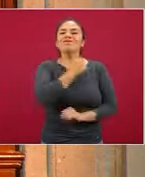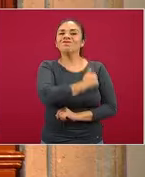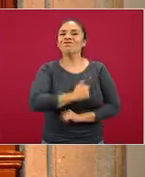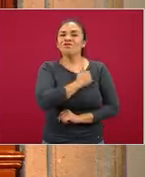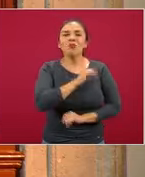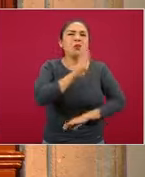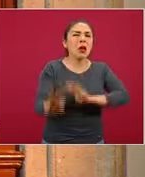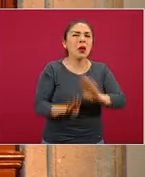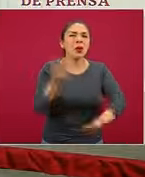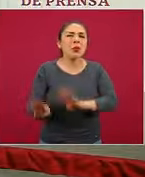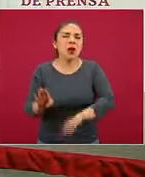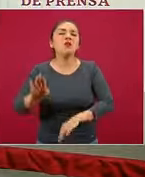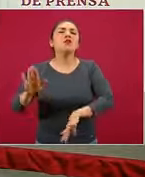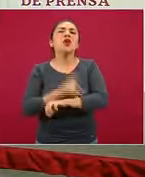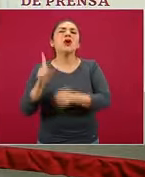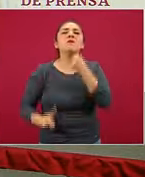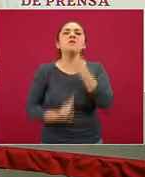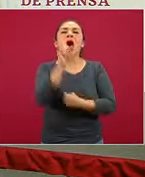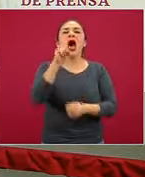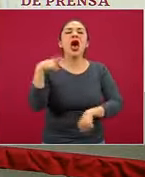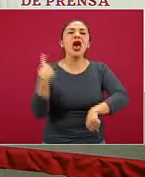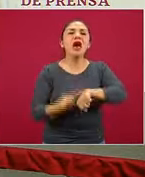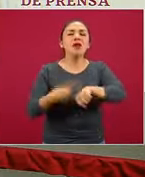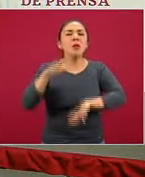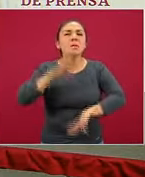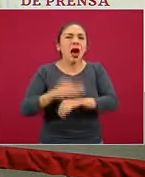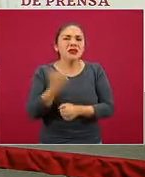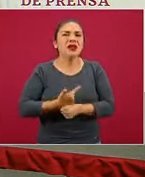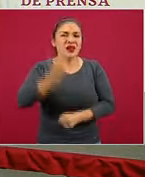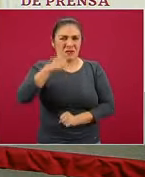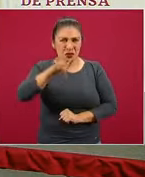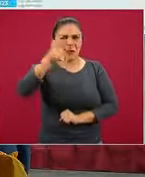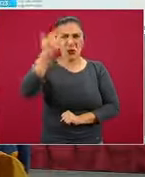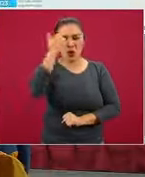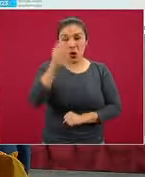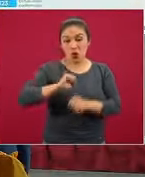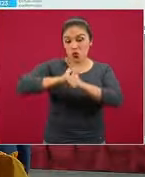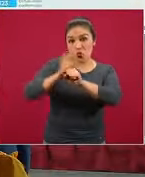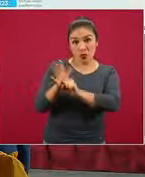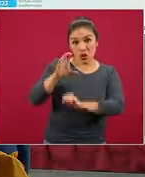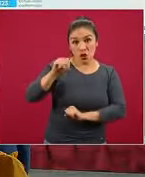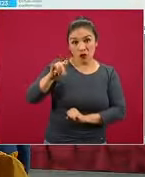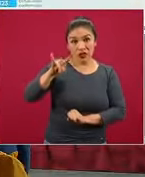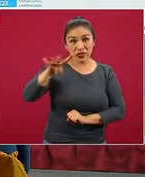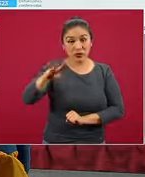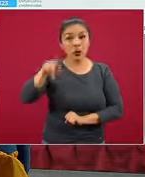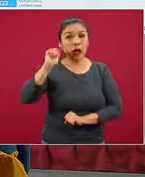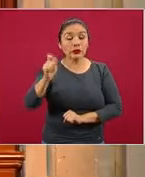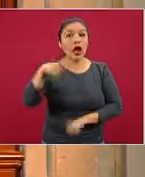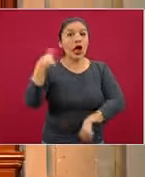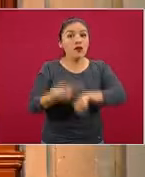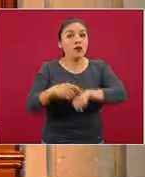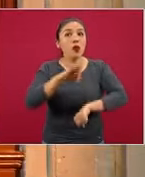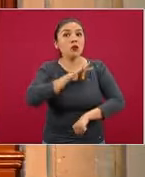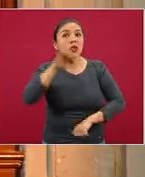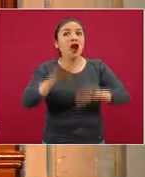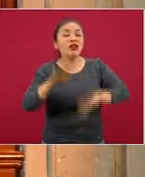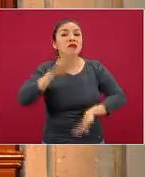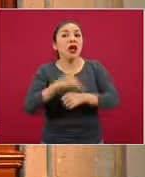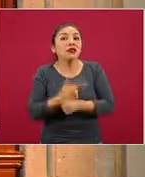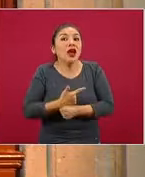han perdido la vida a consecuencia de las complicaciones de enfermedad. Recordemos que COVID-19 es una enfermedad que puede